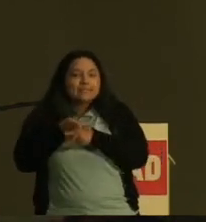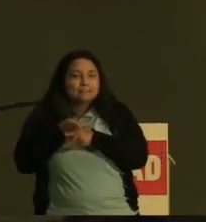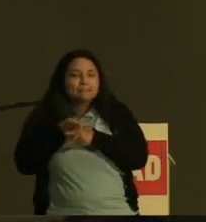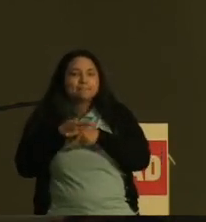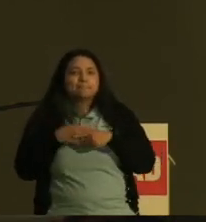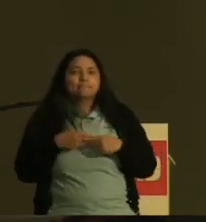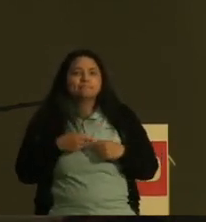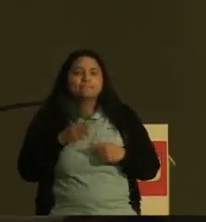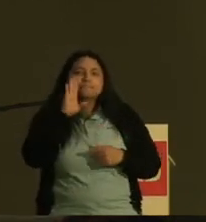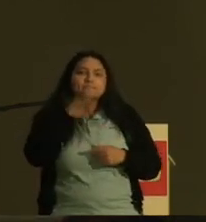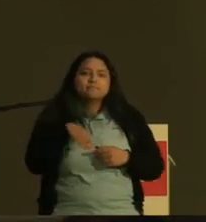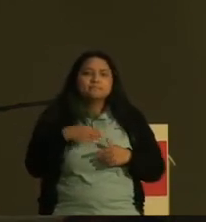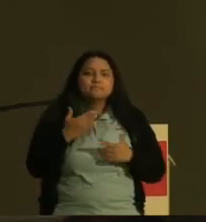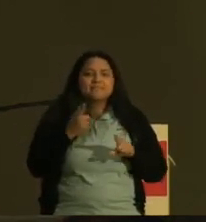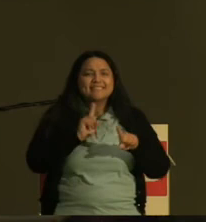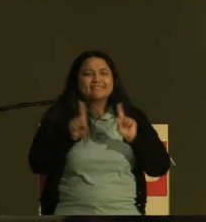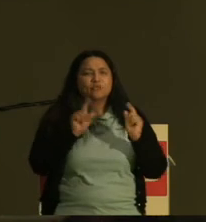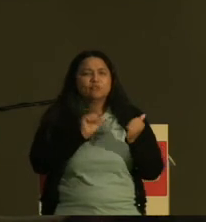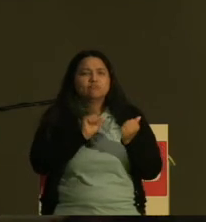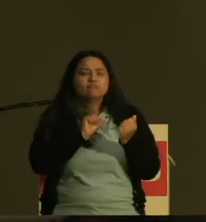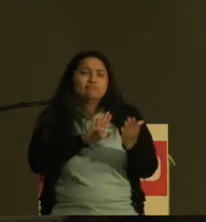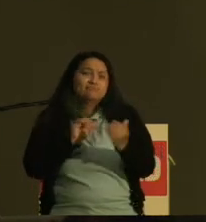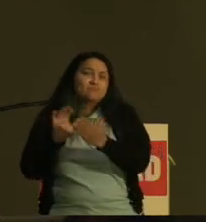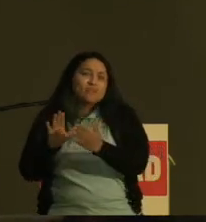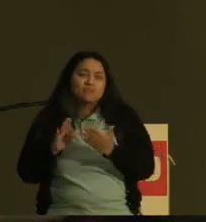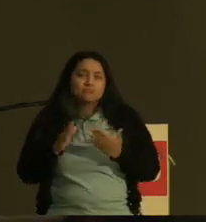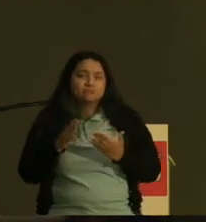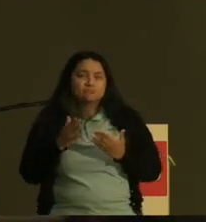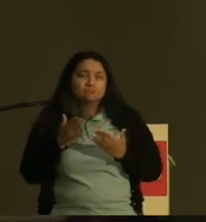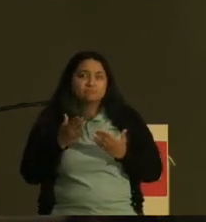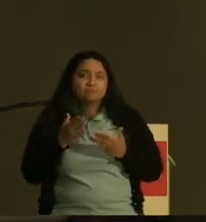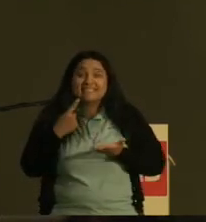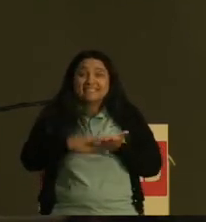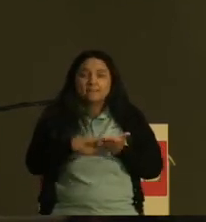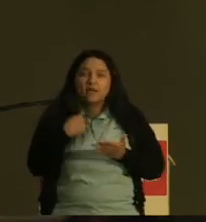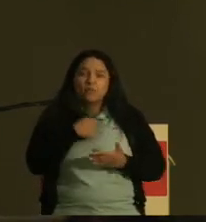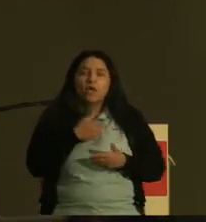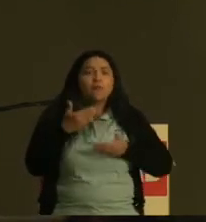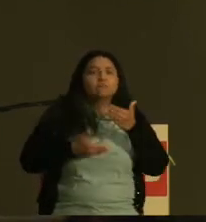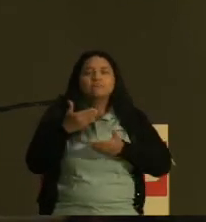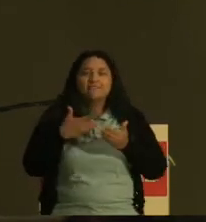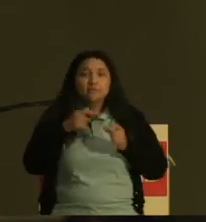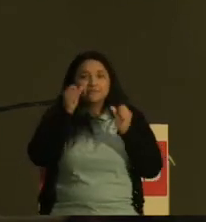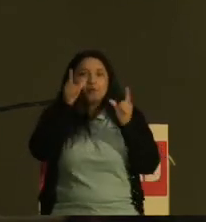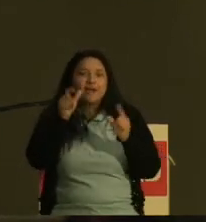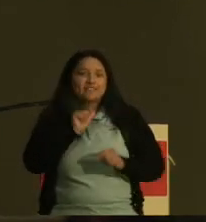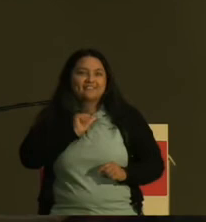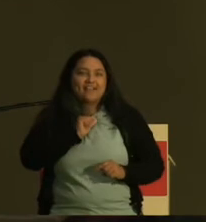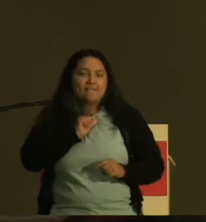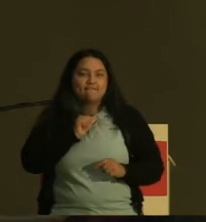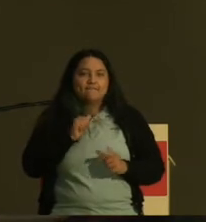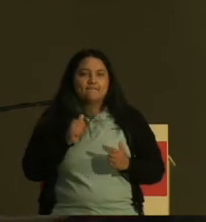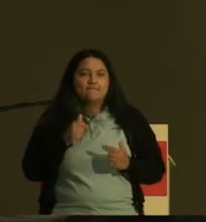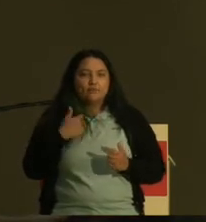there are ways in which from time to time we can surprise ourselves by feeling new